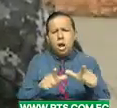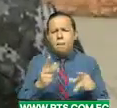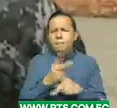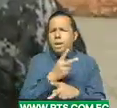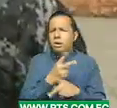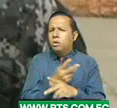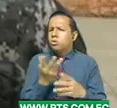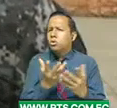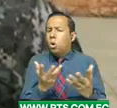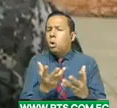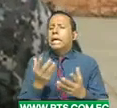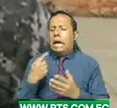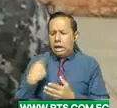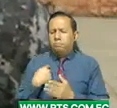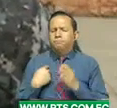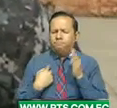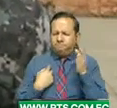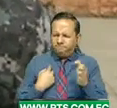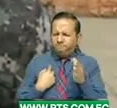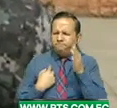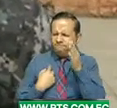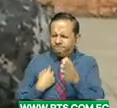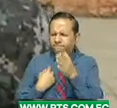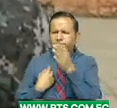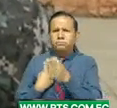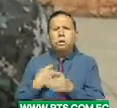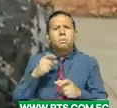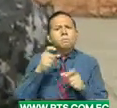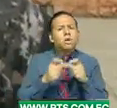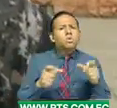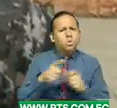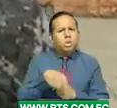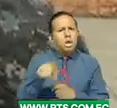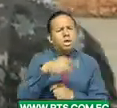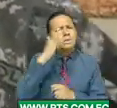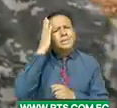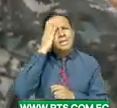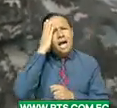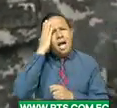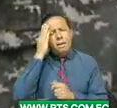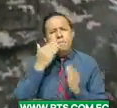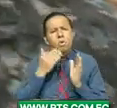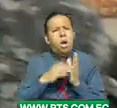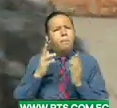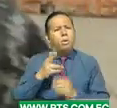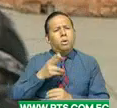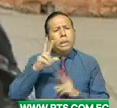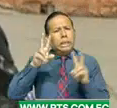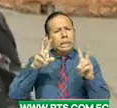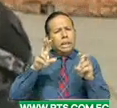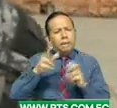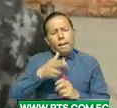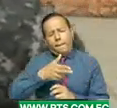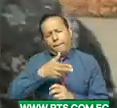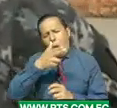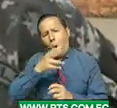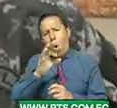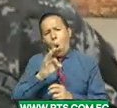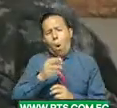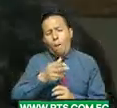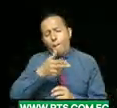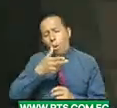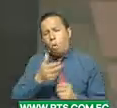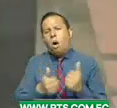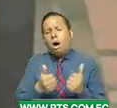conoce, que conoce ese sonido de un disparo, que puede diferenciar entre un disparo de un arma larga con un arma corta, entonces, para